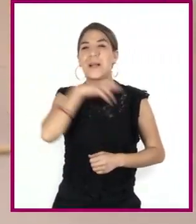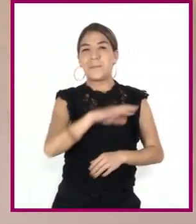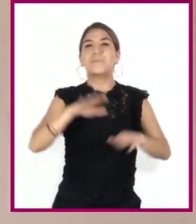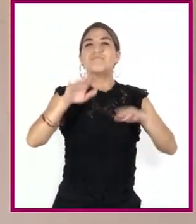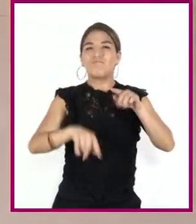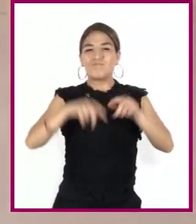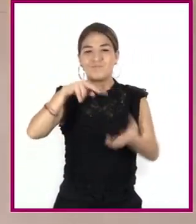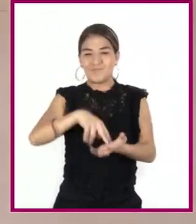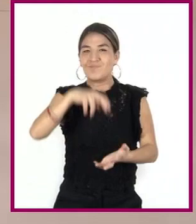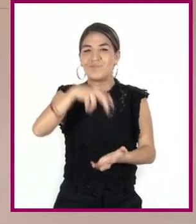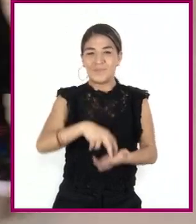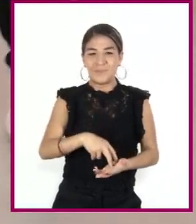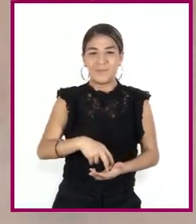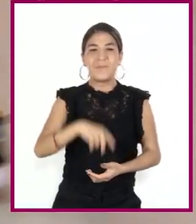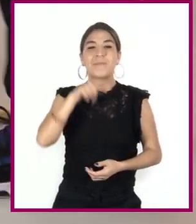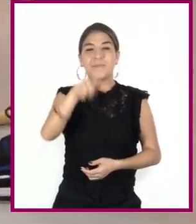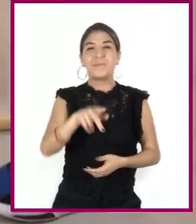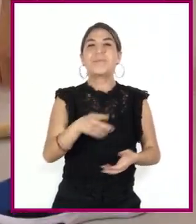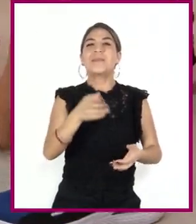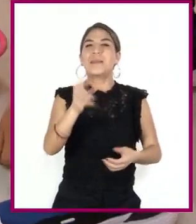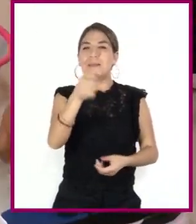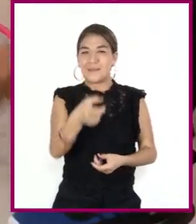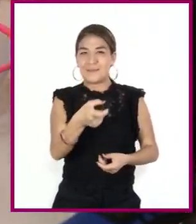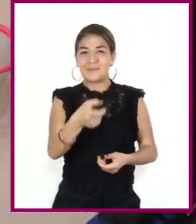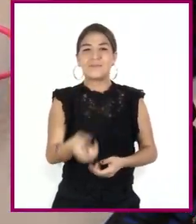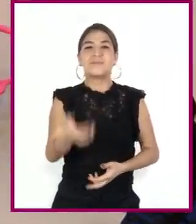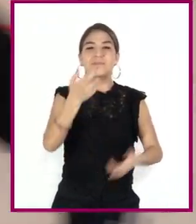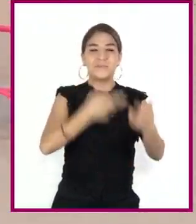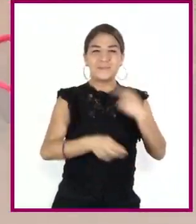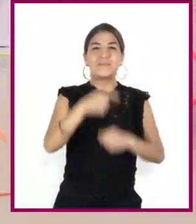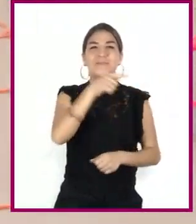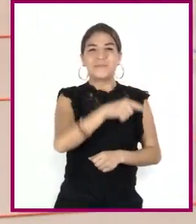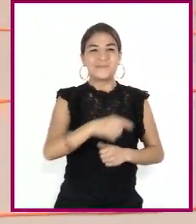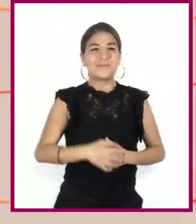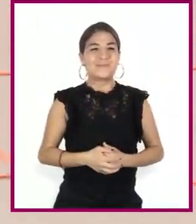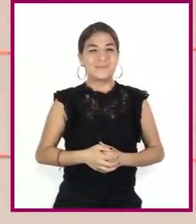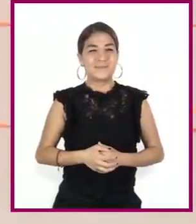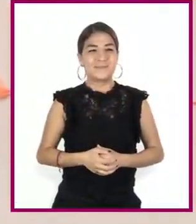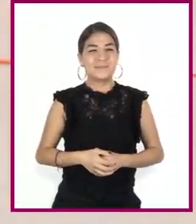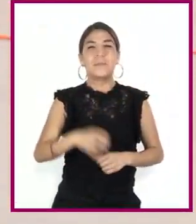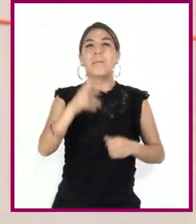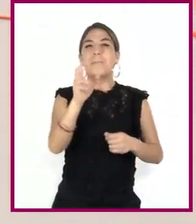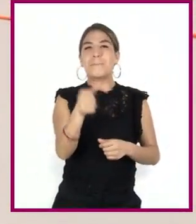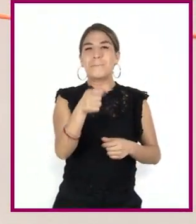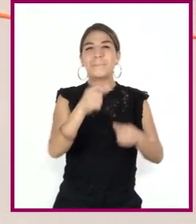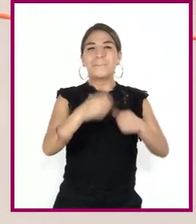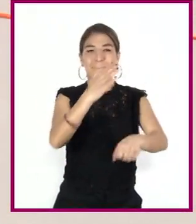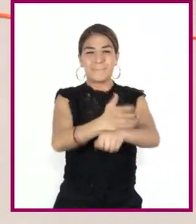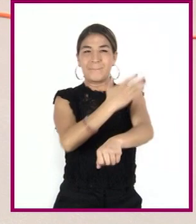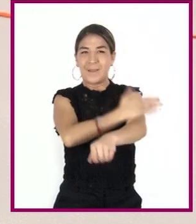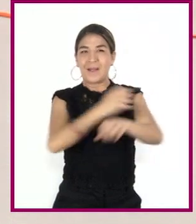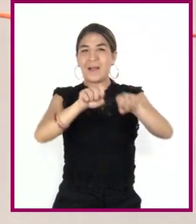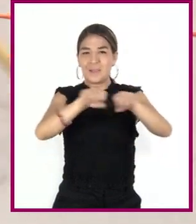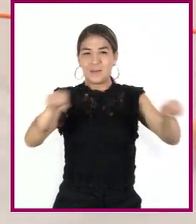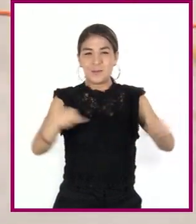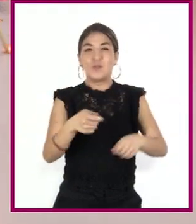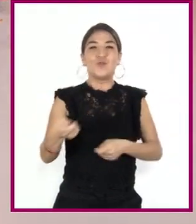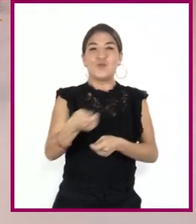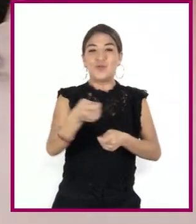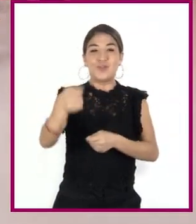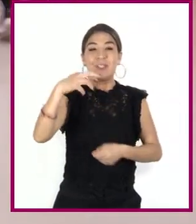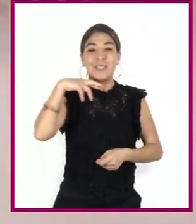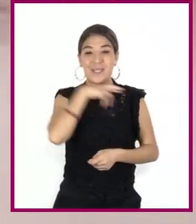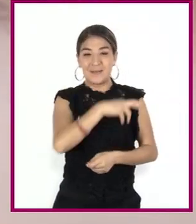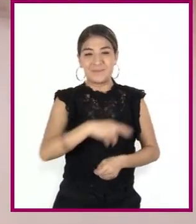más rápido. Avanzas, tomas tu tapa, tomas tu palo de escoba y vamos a movernos más